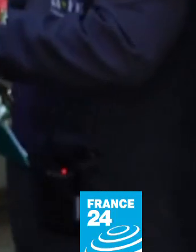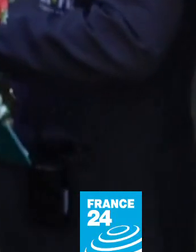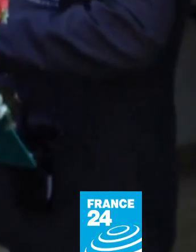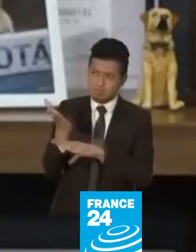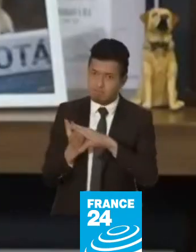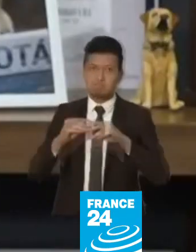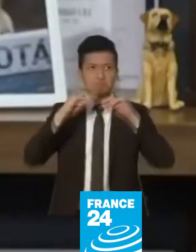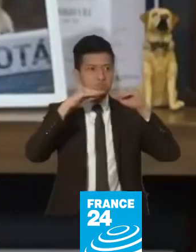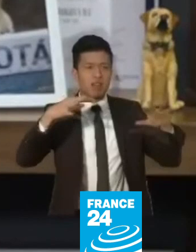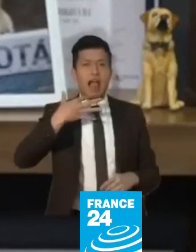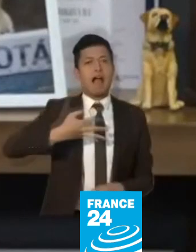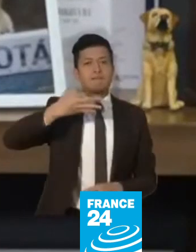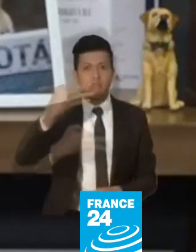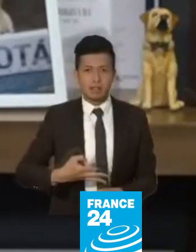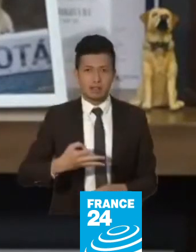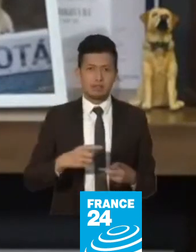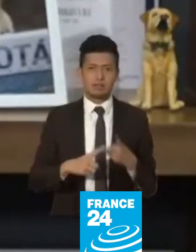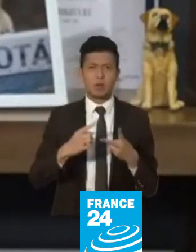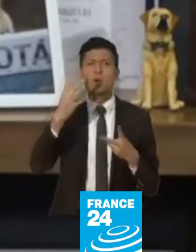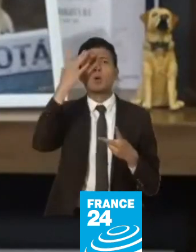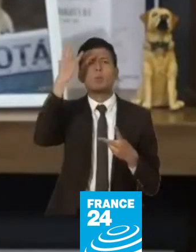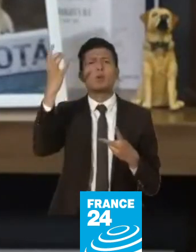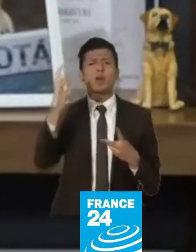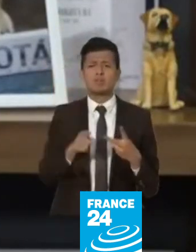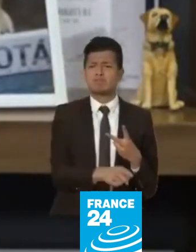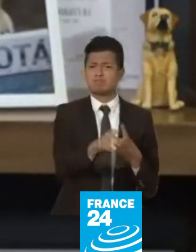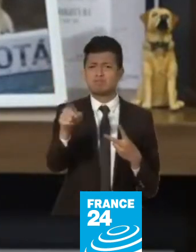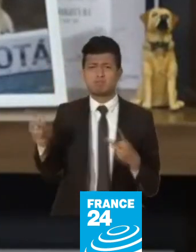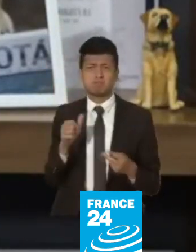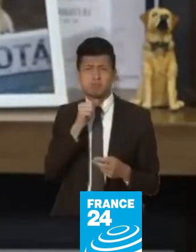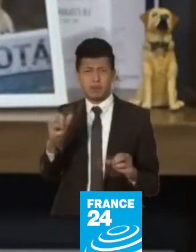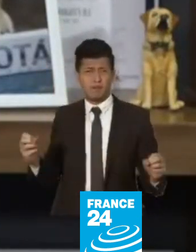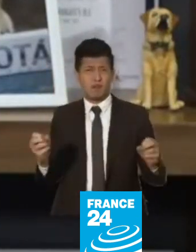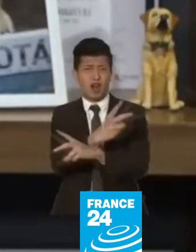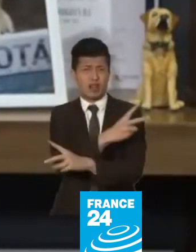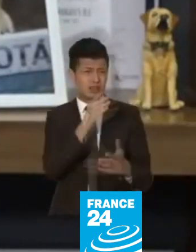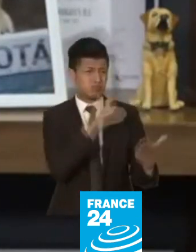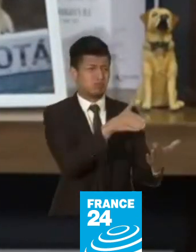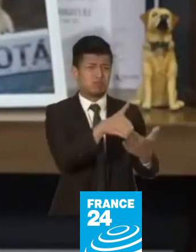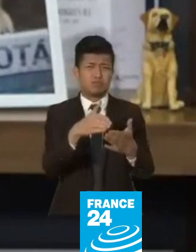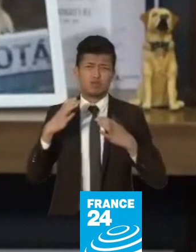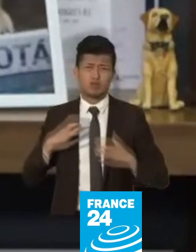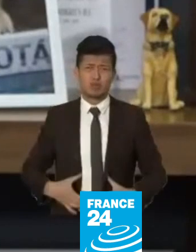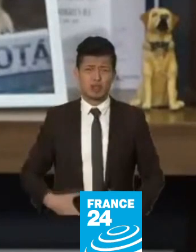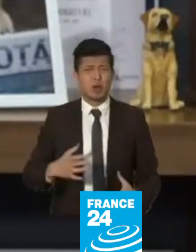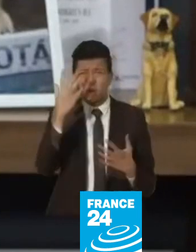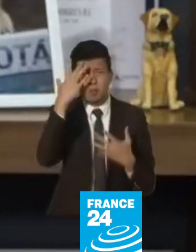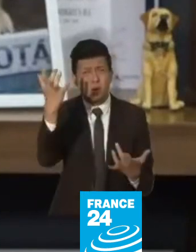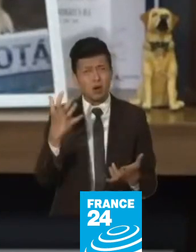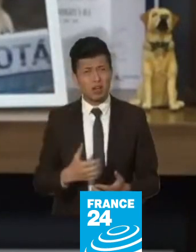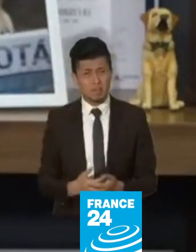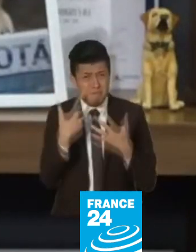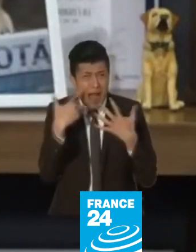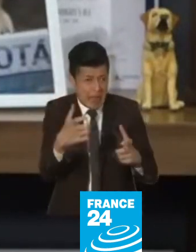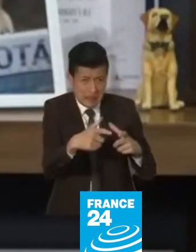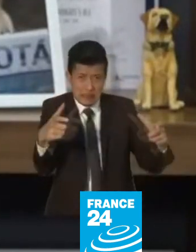reventado. La alcaldesa de Bogotá, Claudia López, se refirió a su muerte como un asesinato. El clamor porque haya justicia en